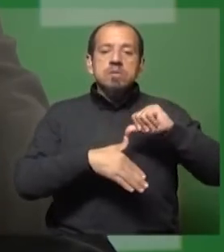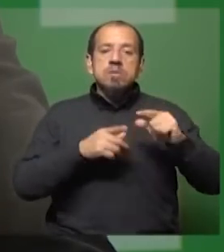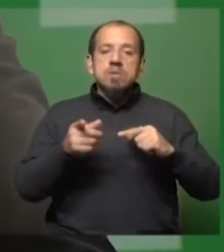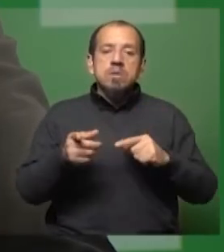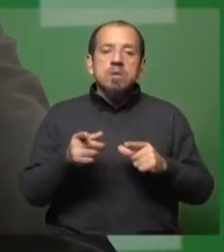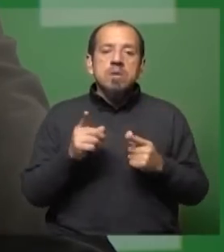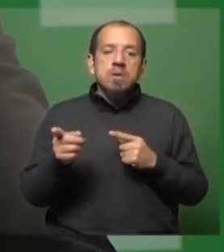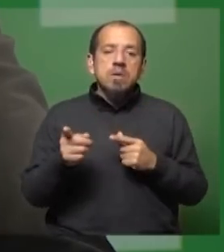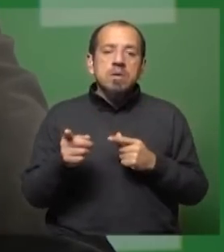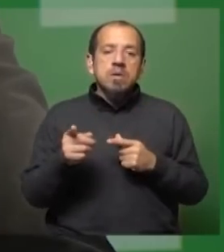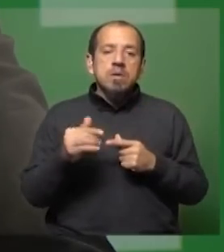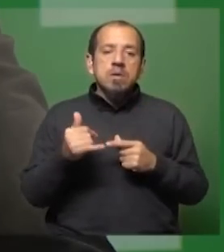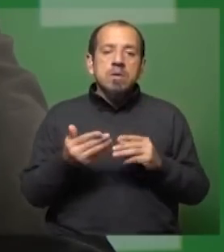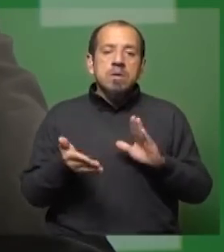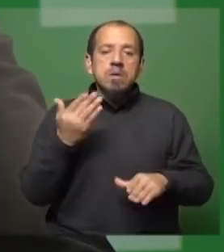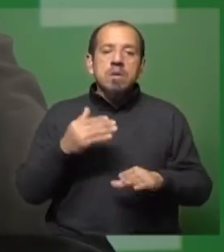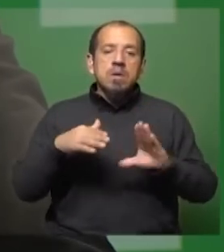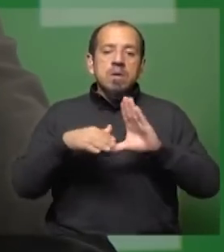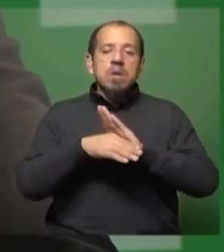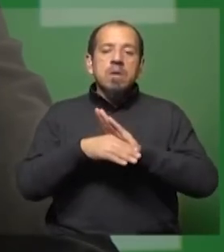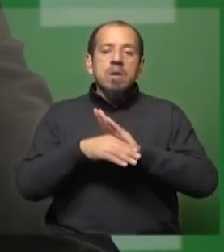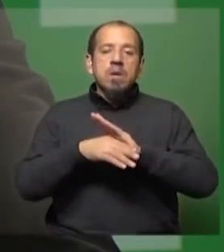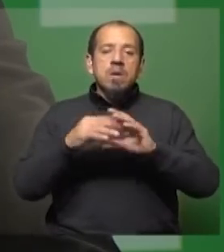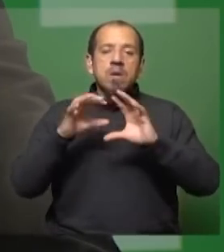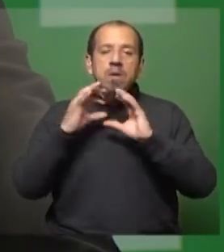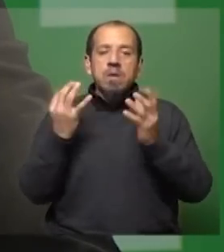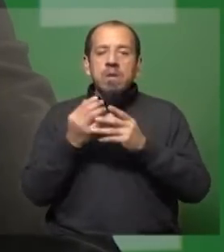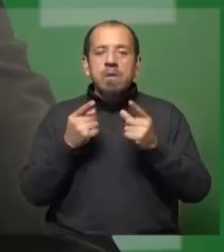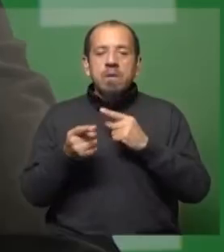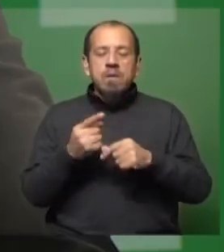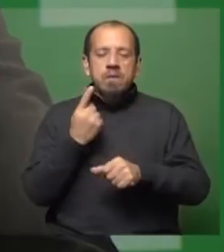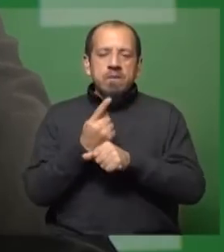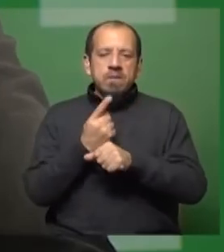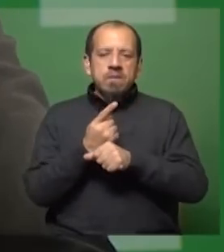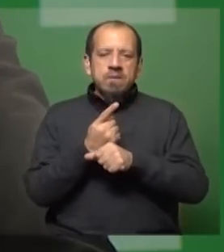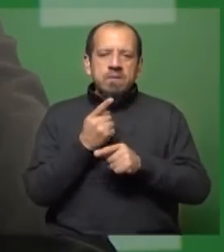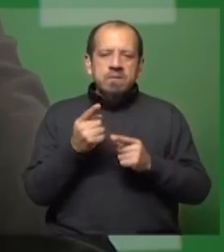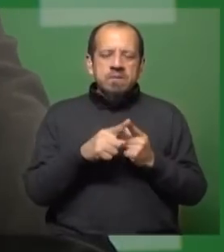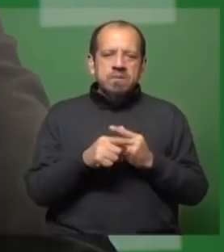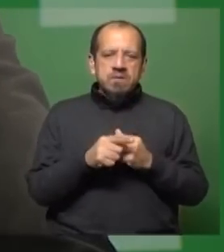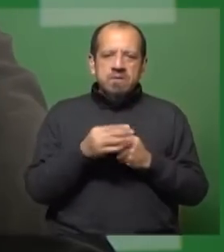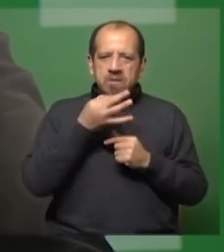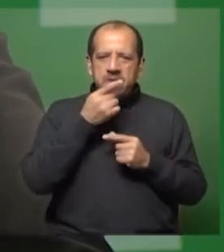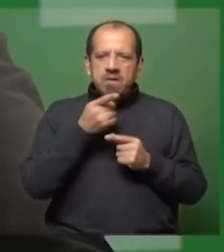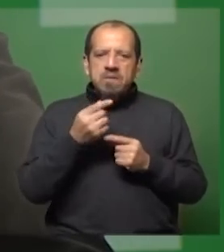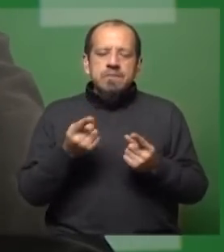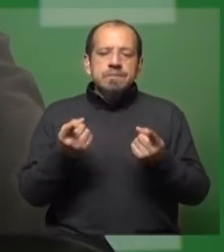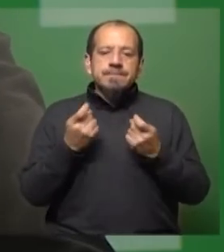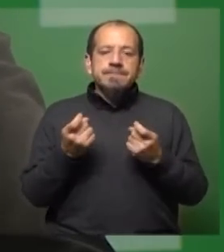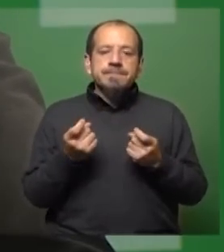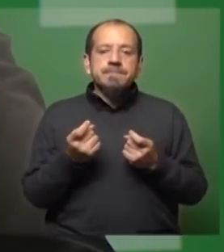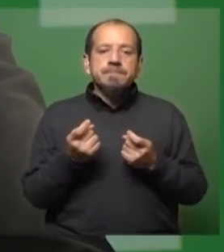las regiones que tienen más coincidencias en el mundo la primera la acabamos de decir se necesitan